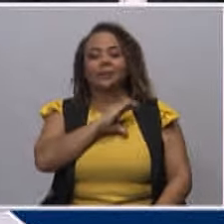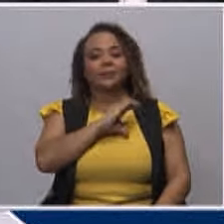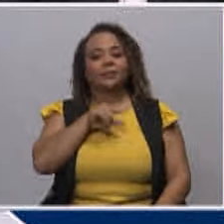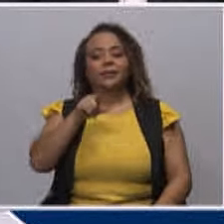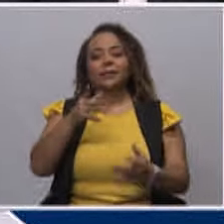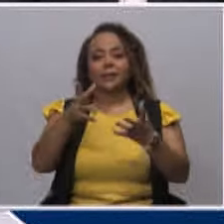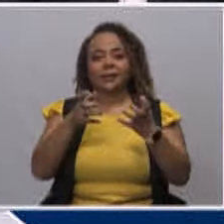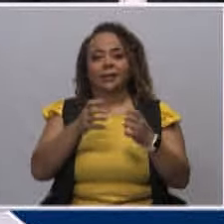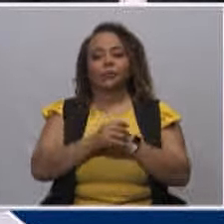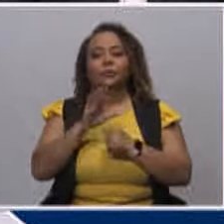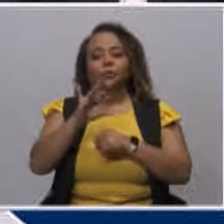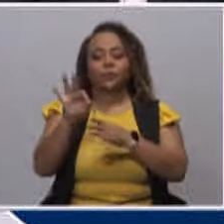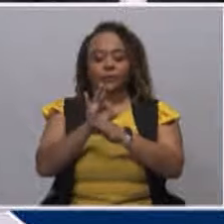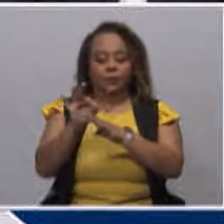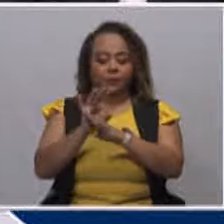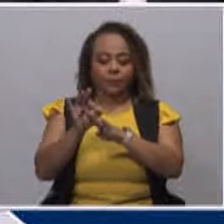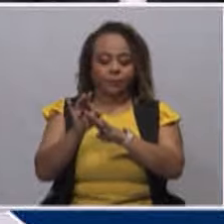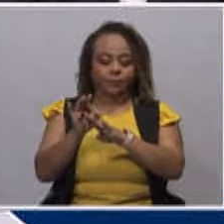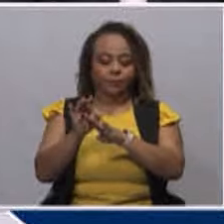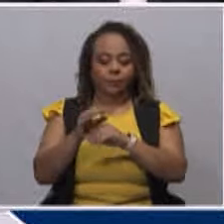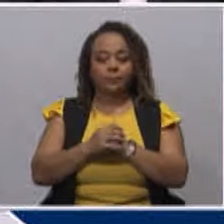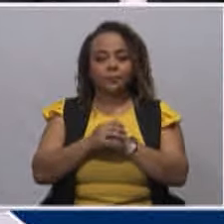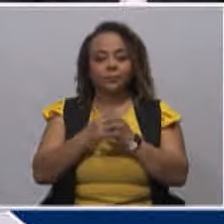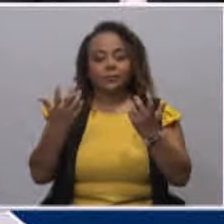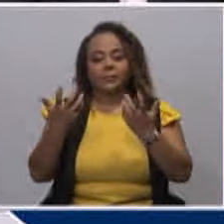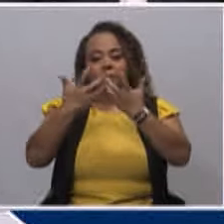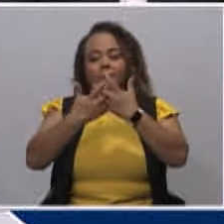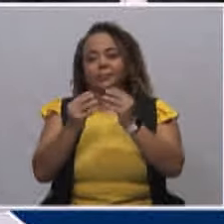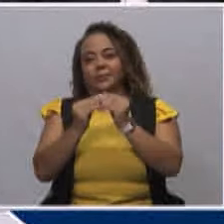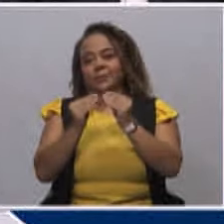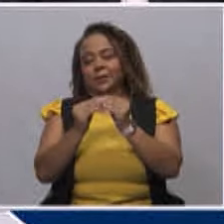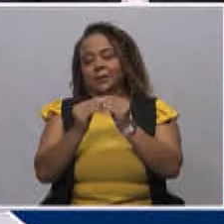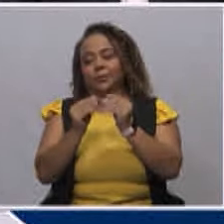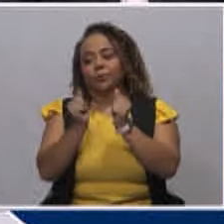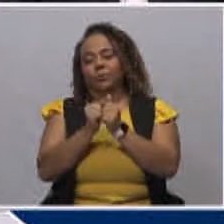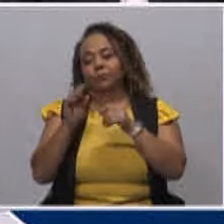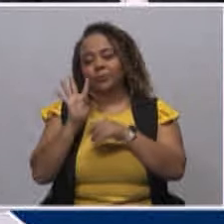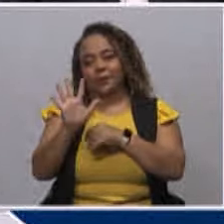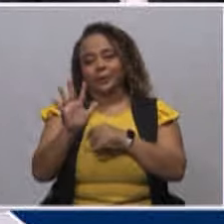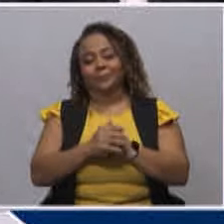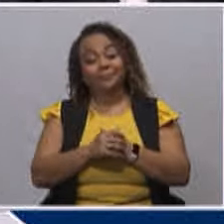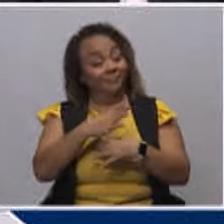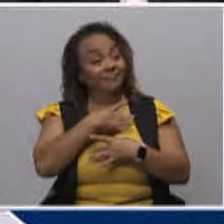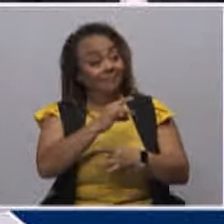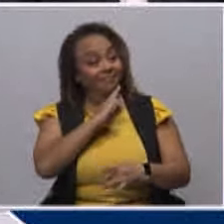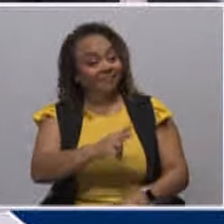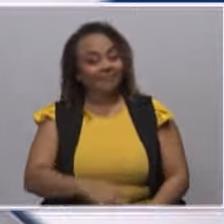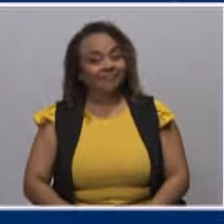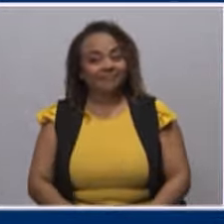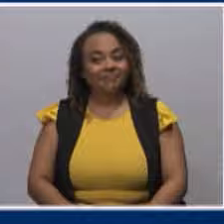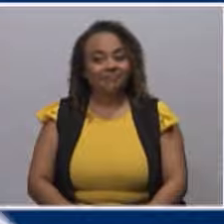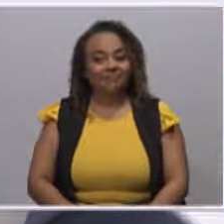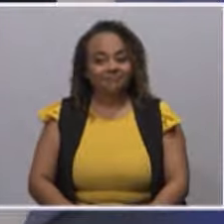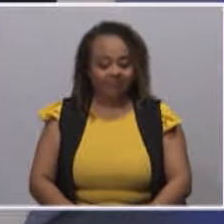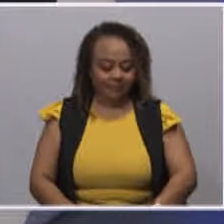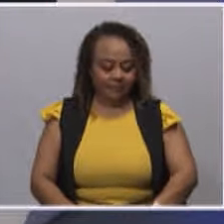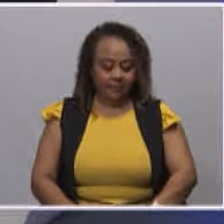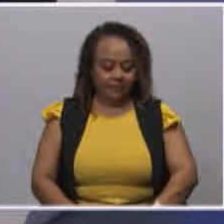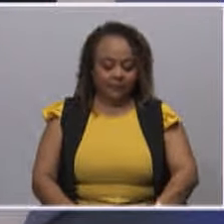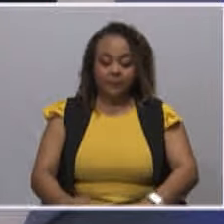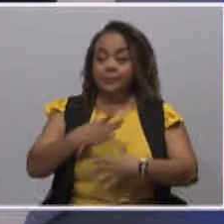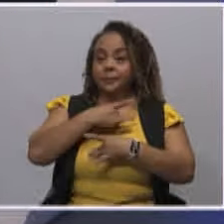que él quiere en su funcionamiento se adapta más con la línea de cinco bueno interesante no Sí sí pues muy interesante